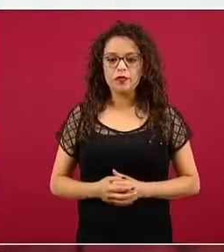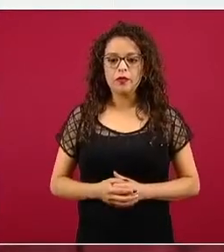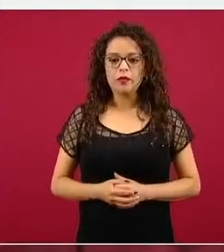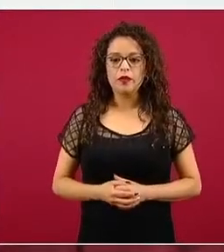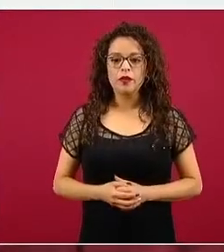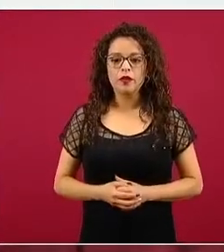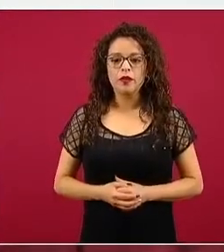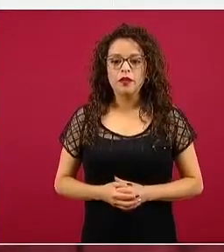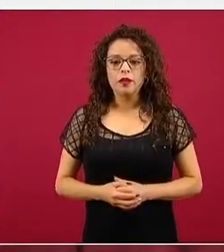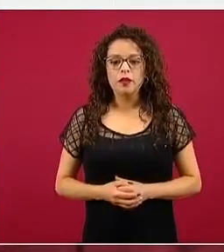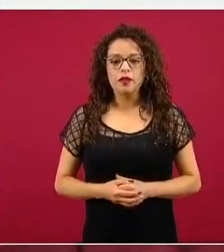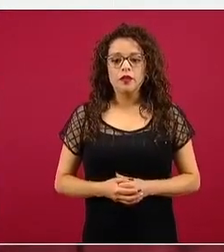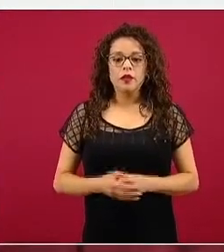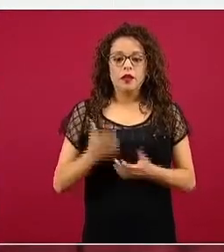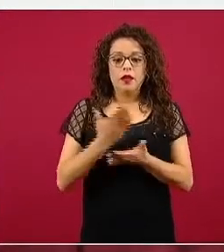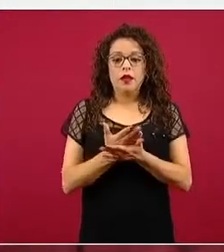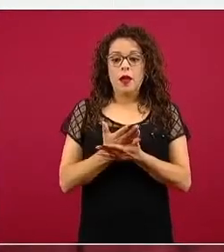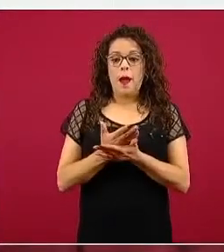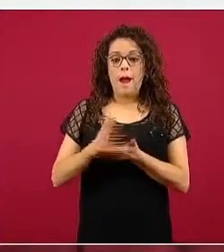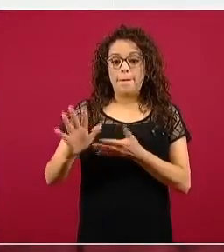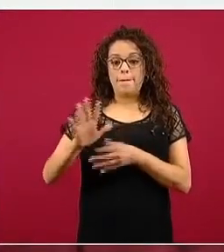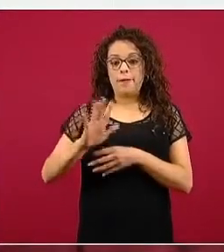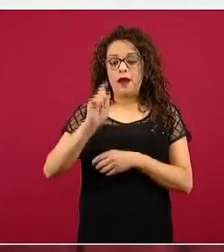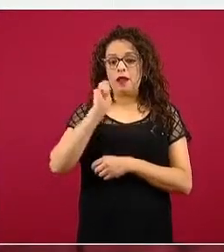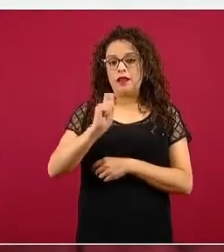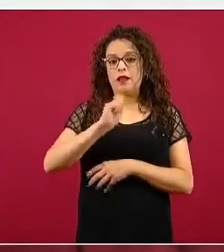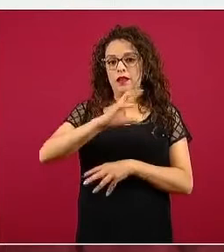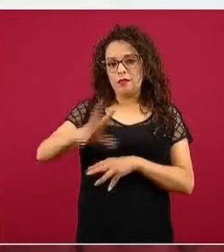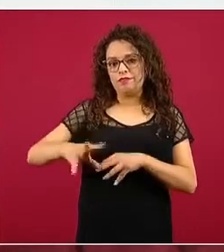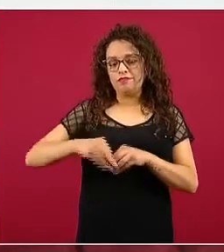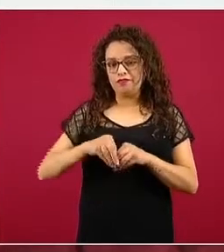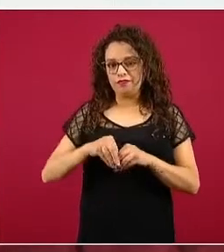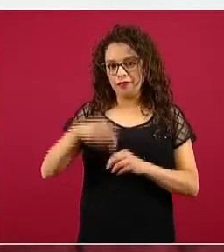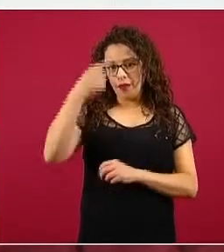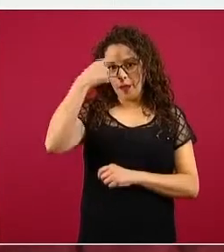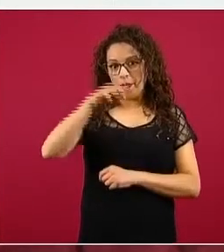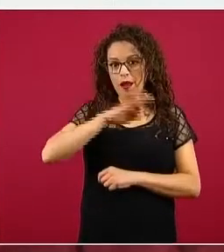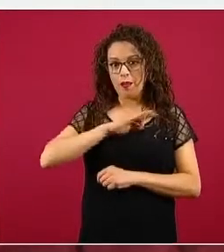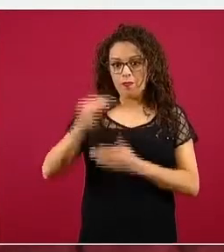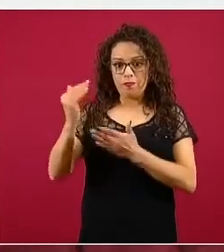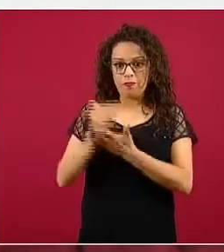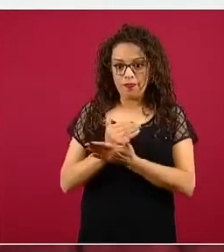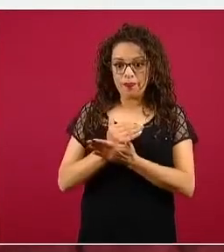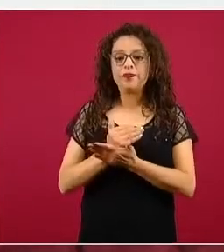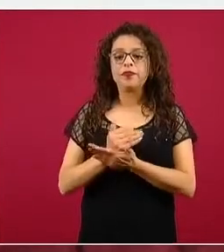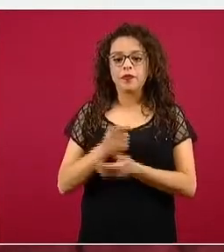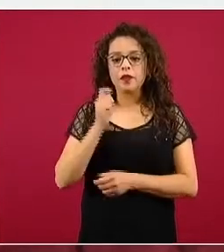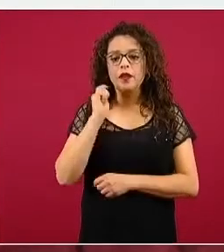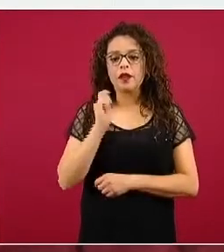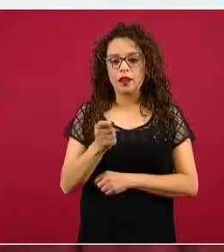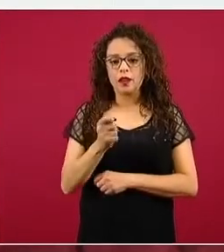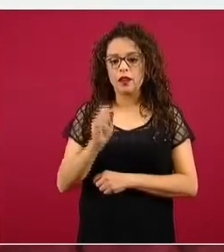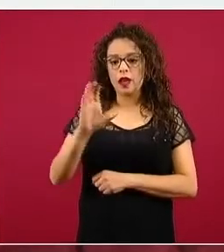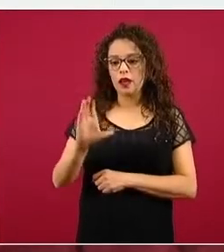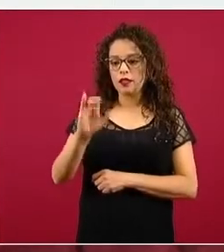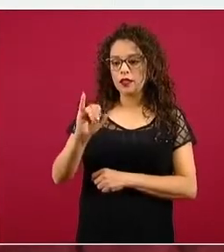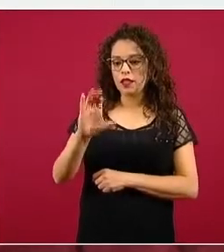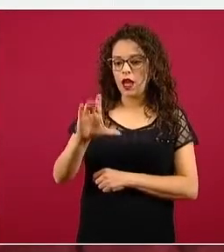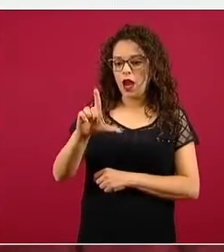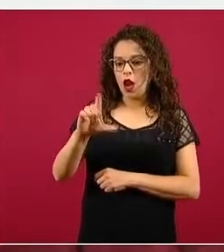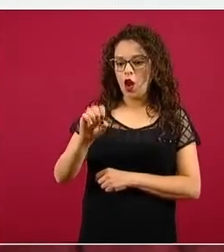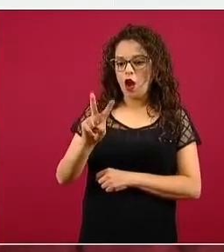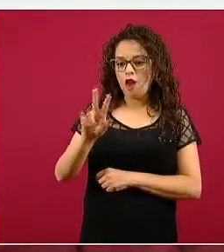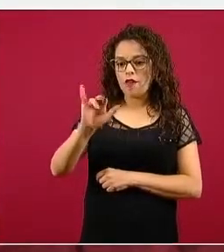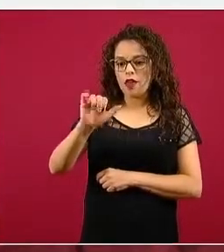Una medida adicional para reducir aglomeraciones en el transporte público fue la habilitación de ciclovías emergentes. En este